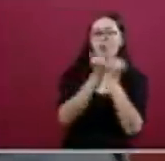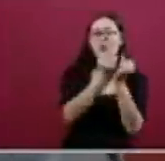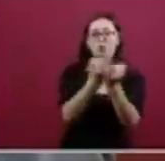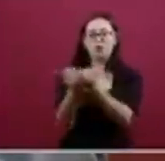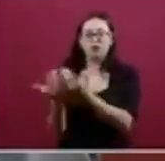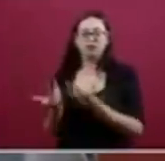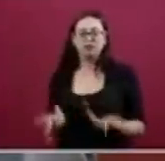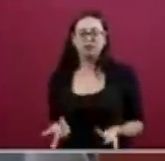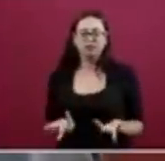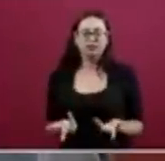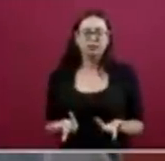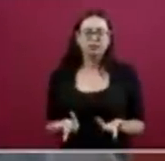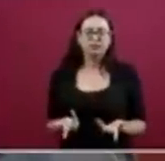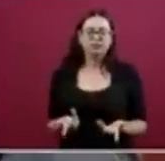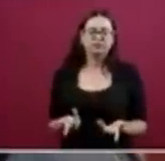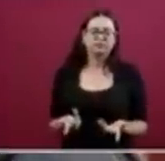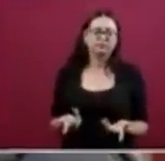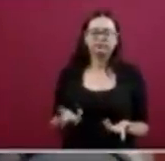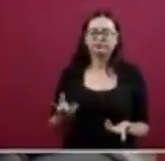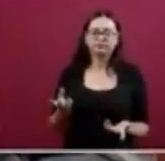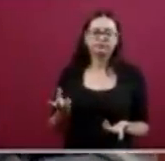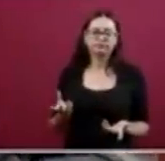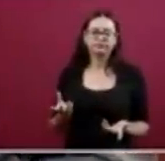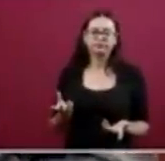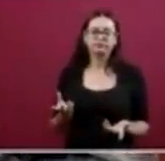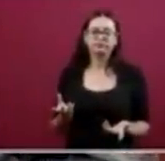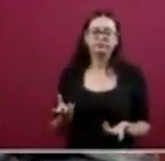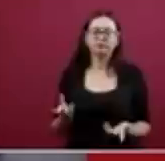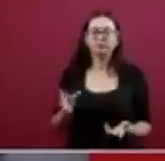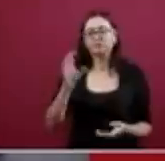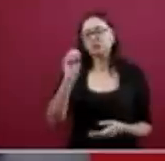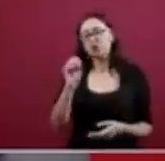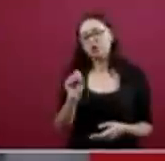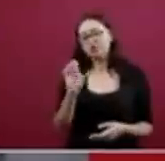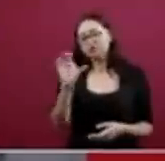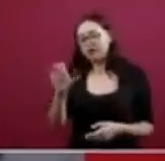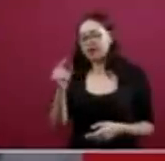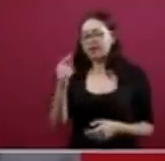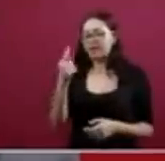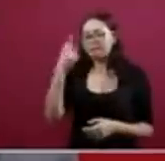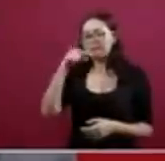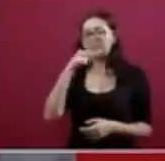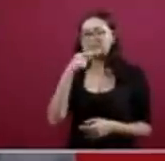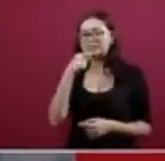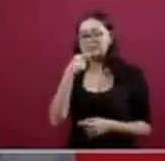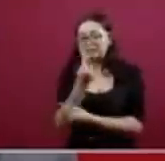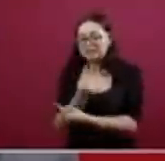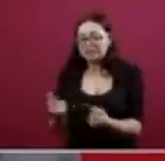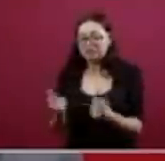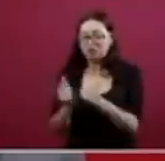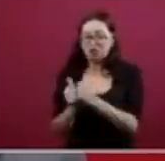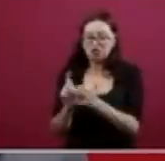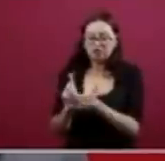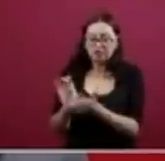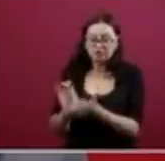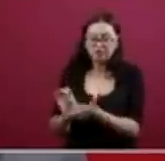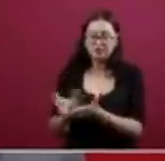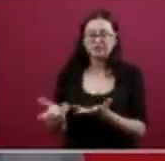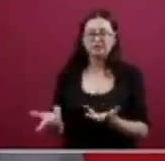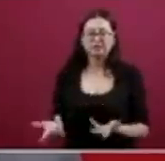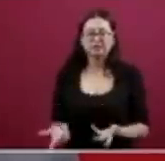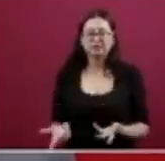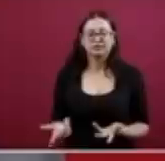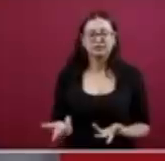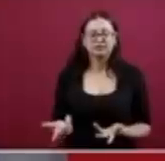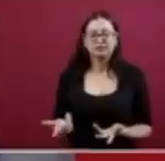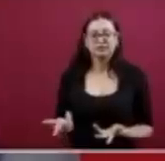los que tienen organizaciones de niñas, de niños con discapacidad,